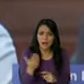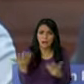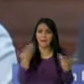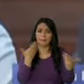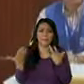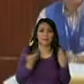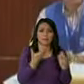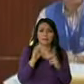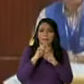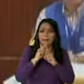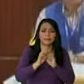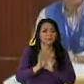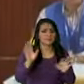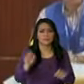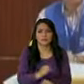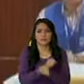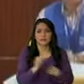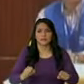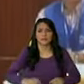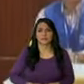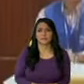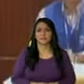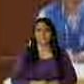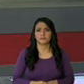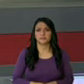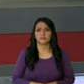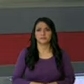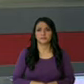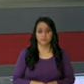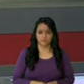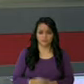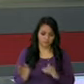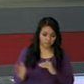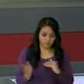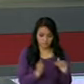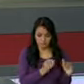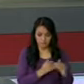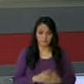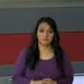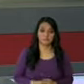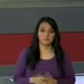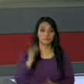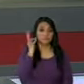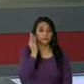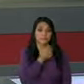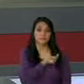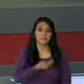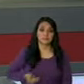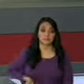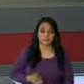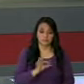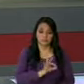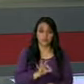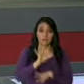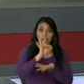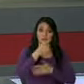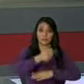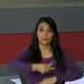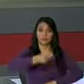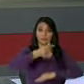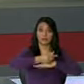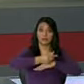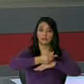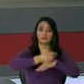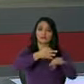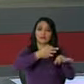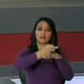intolerancia política. Informó Luxiola Salazar. Mientras tanto, que la presidenta de la delegación electoral del Guayas explicó la